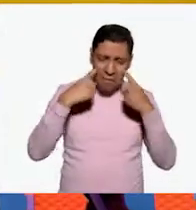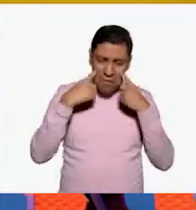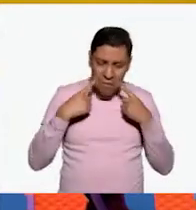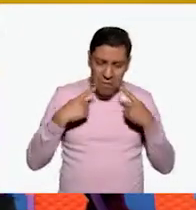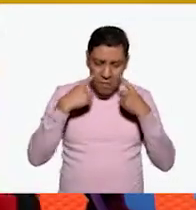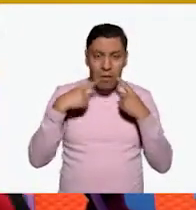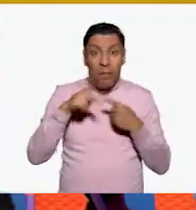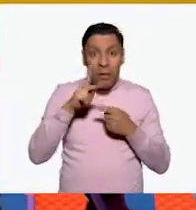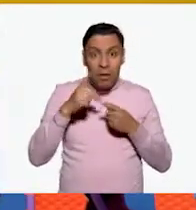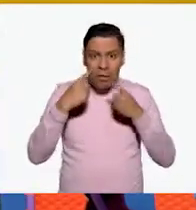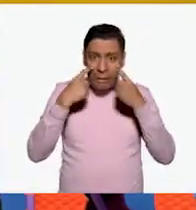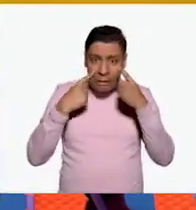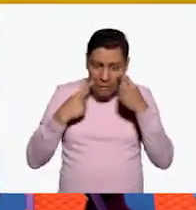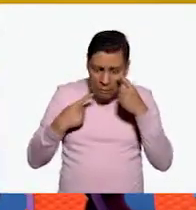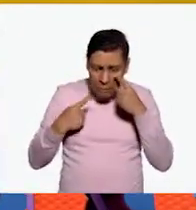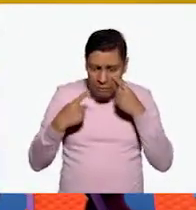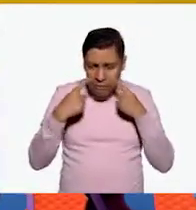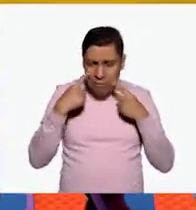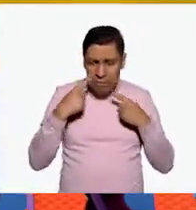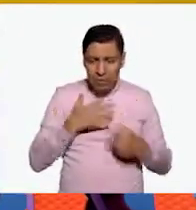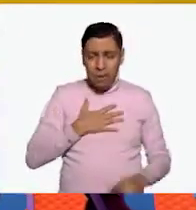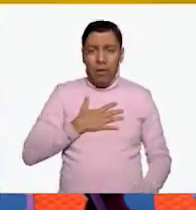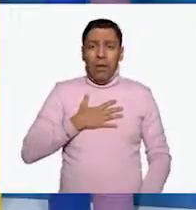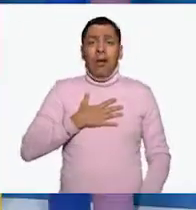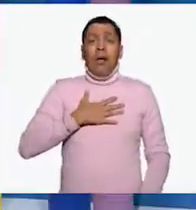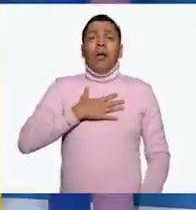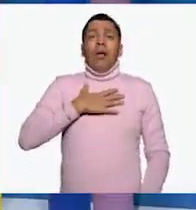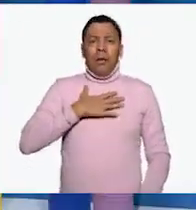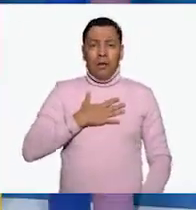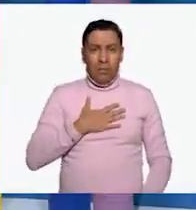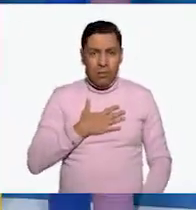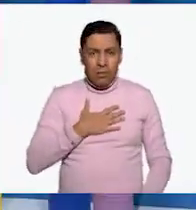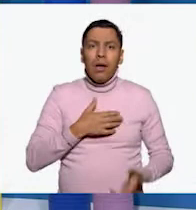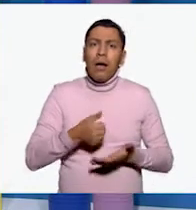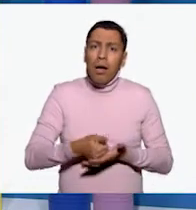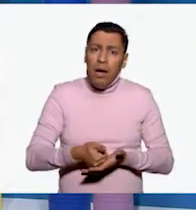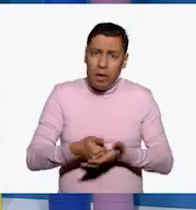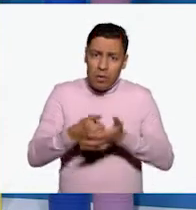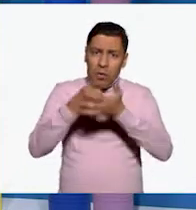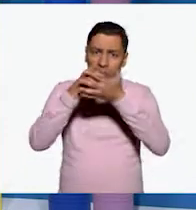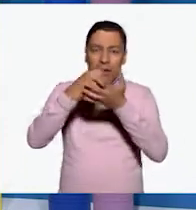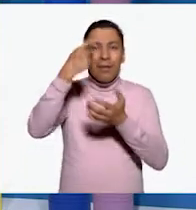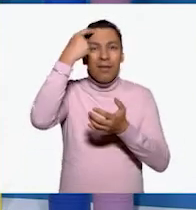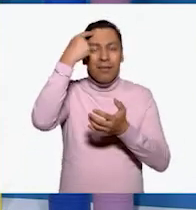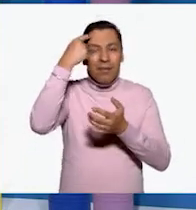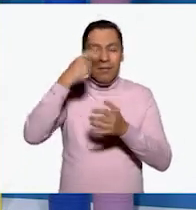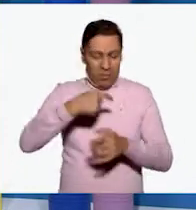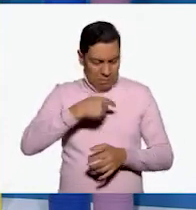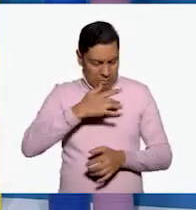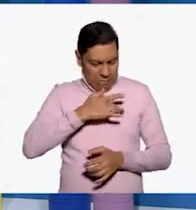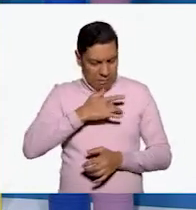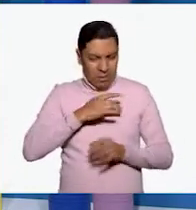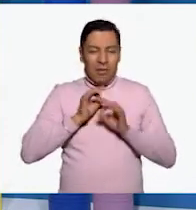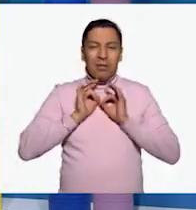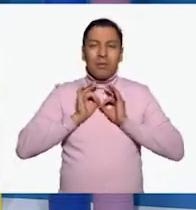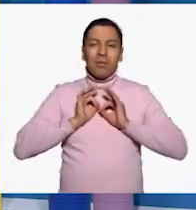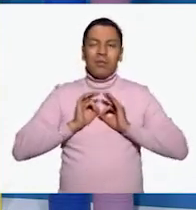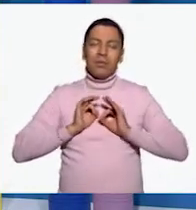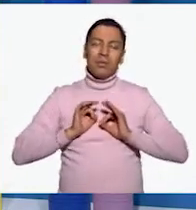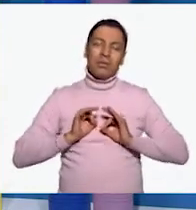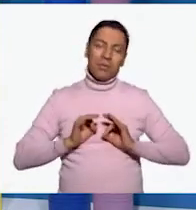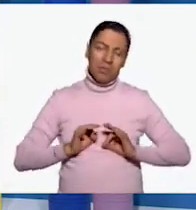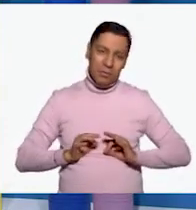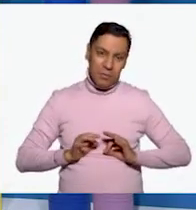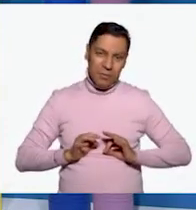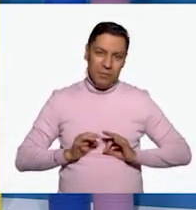ayuda a sentirse mejor. Sí, qué importante lo que nos dice Nati, que es bueno decir que te sientes triste para que así